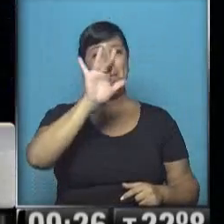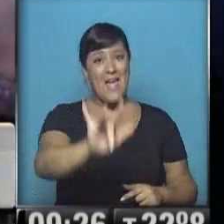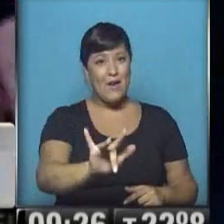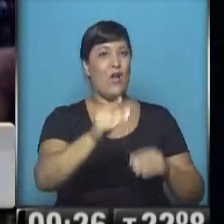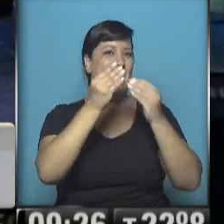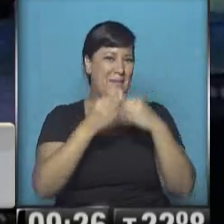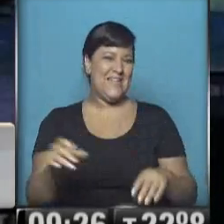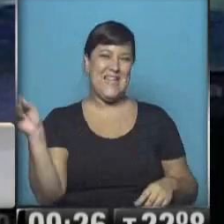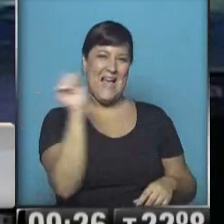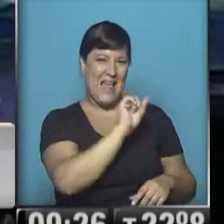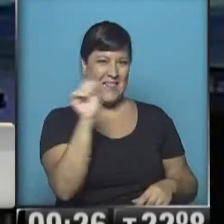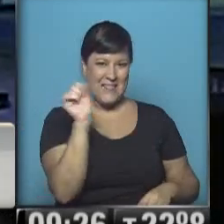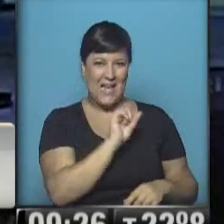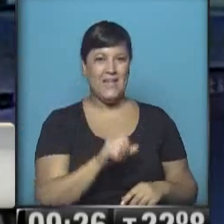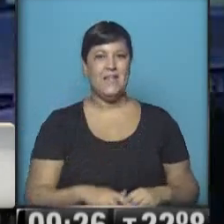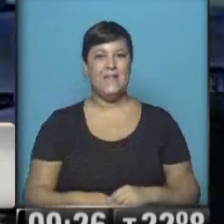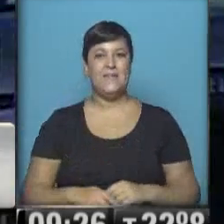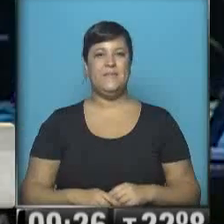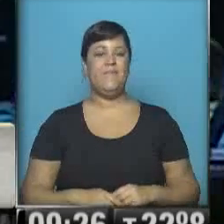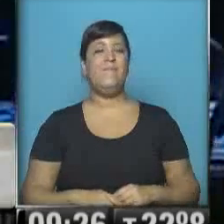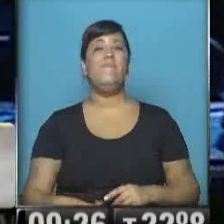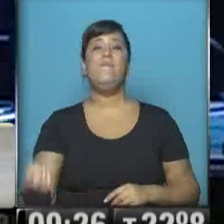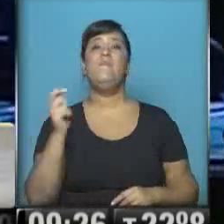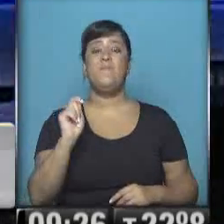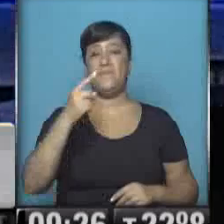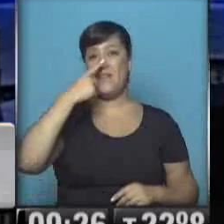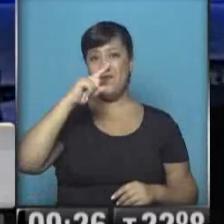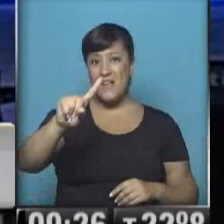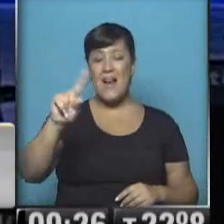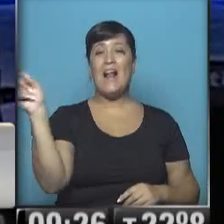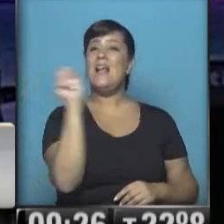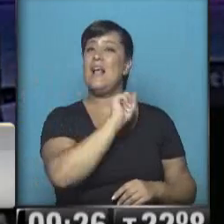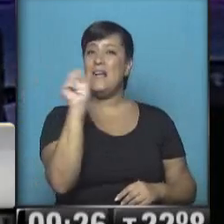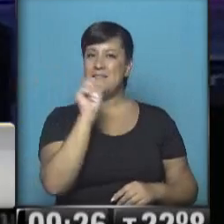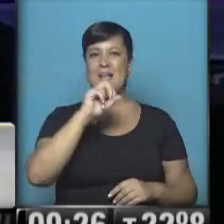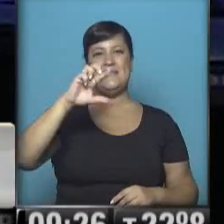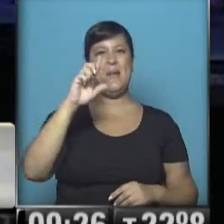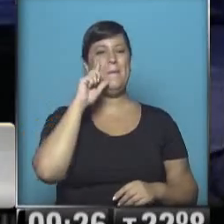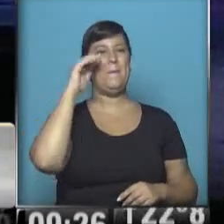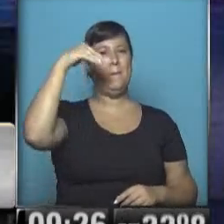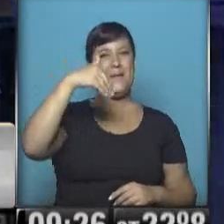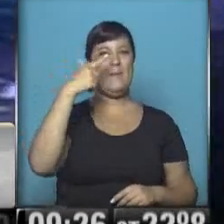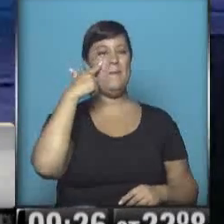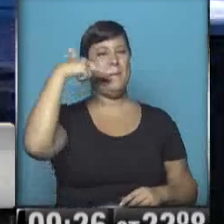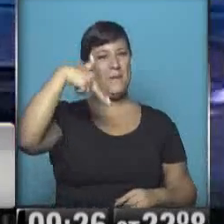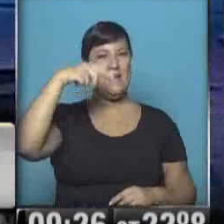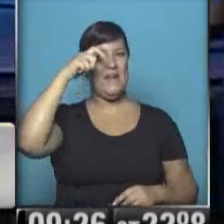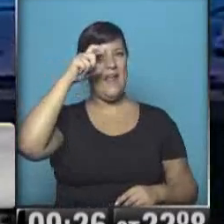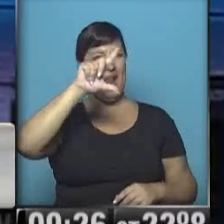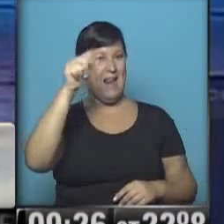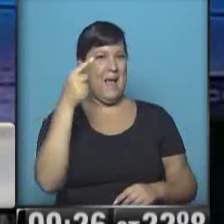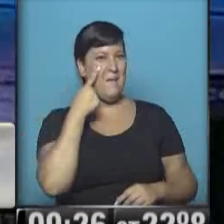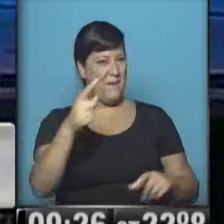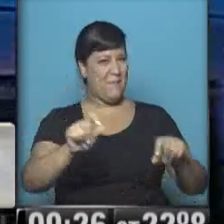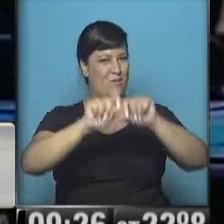números musicales en los cuales van a cerrar este festival Pimpinela, el dúo Pimpinela, ahí lo tenemos